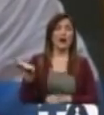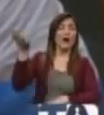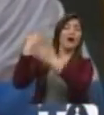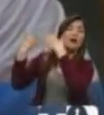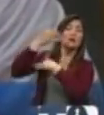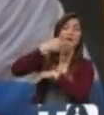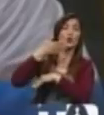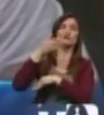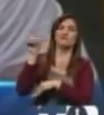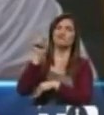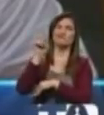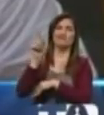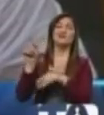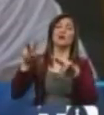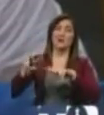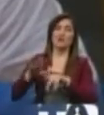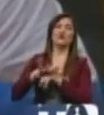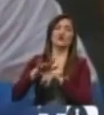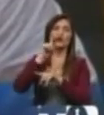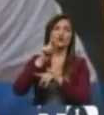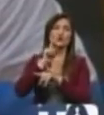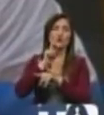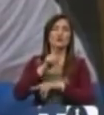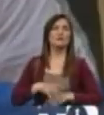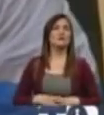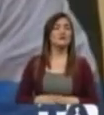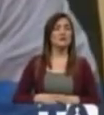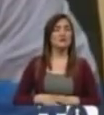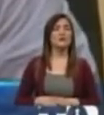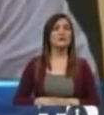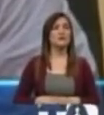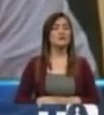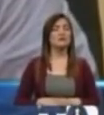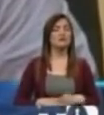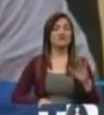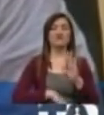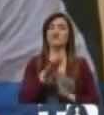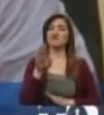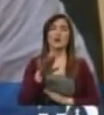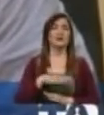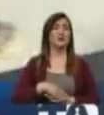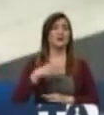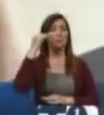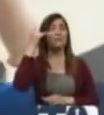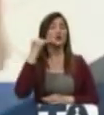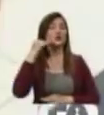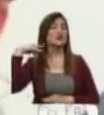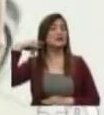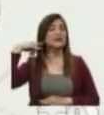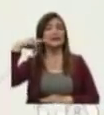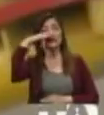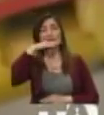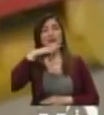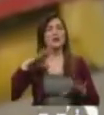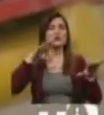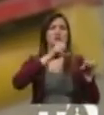hubieron cuestiones de crueldad, pero parece que la frecuencia era menor. Las más numerosas víctimas son los más vulnerables. Y en este punto, los